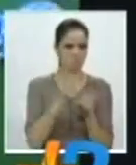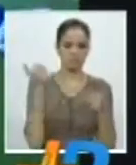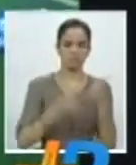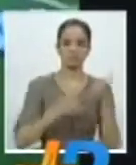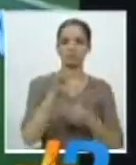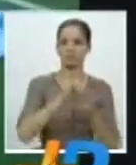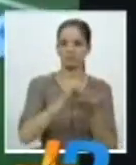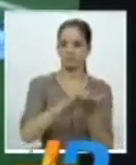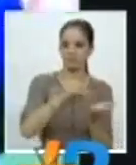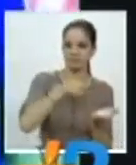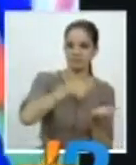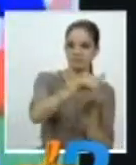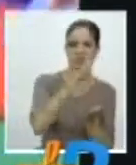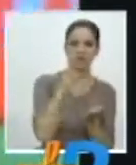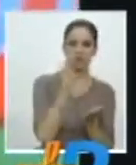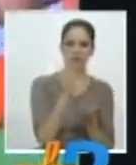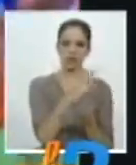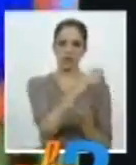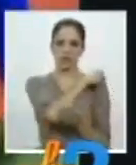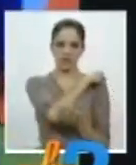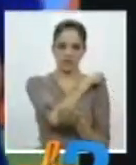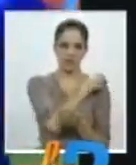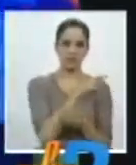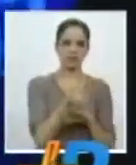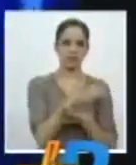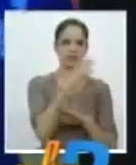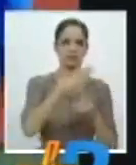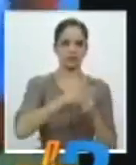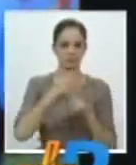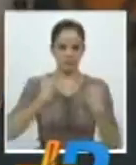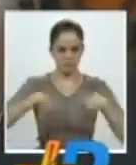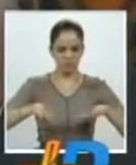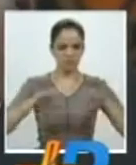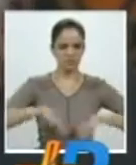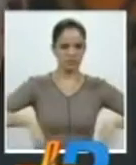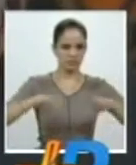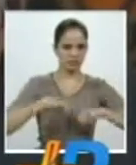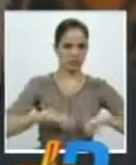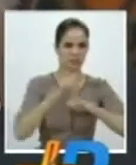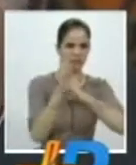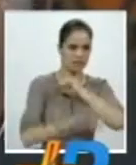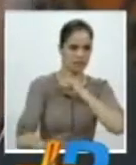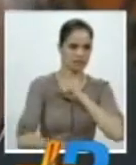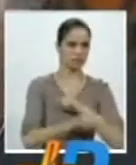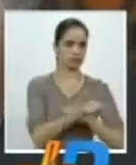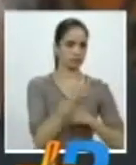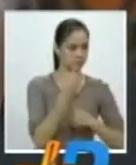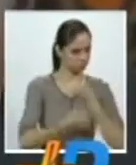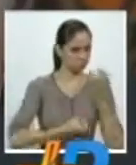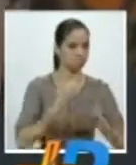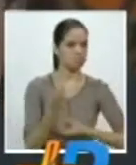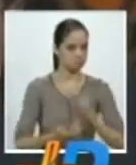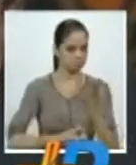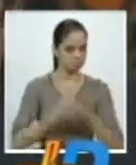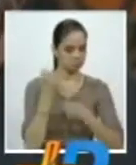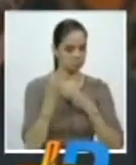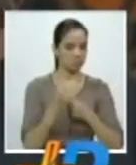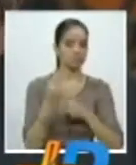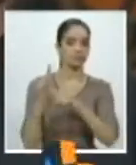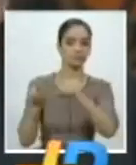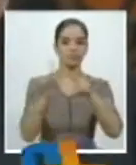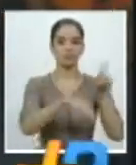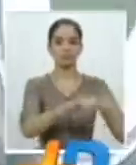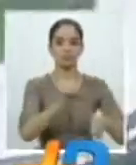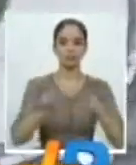Suárez con 9 partidos con la selección charrúa y de 4 meses de cualquier actividad deportiva en estadios de fútbol, se expresó de forma contundente sobre los dirigentes